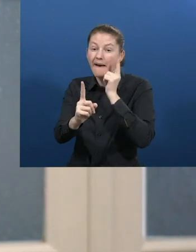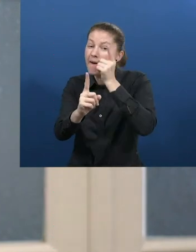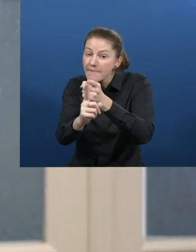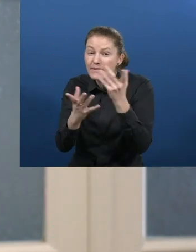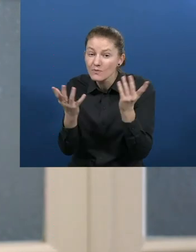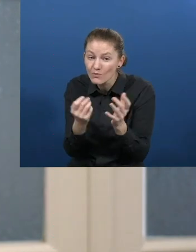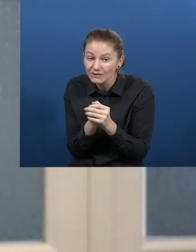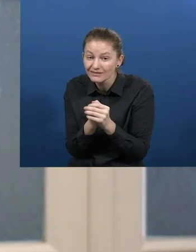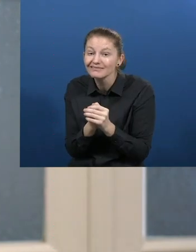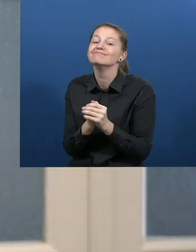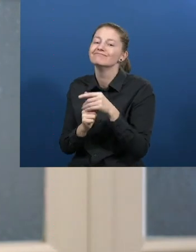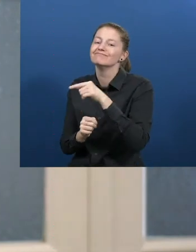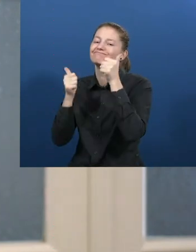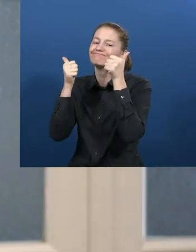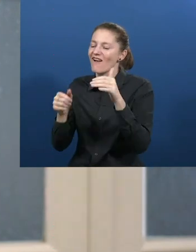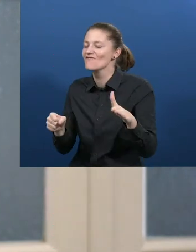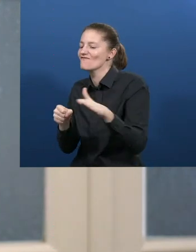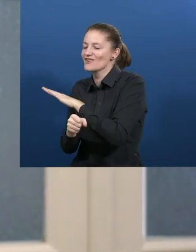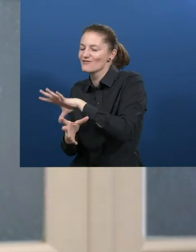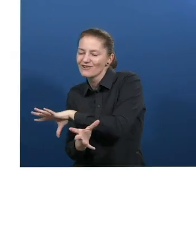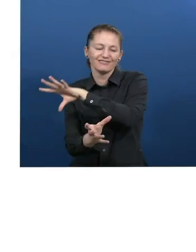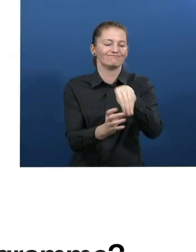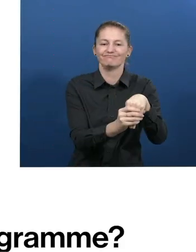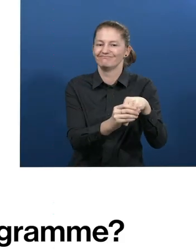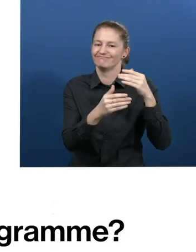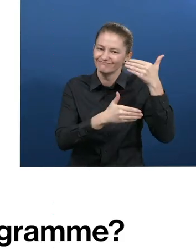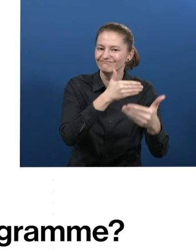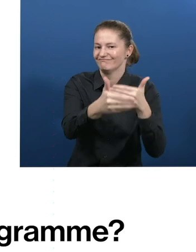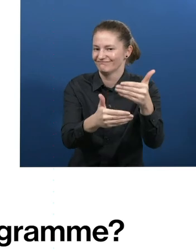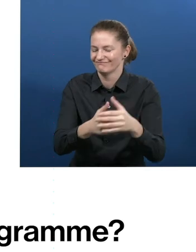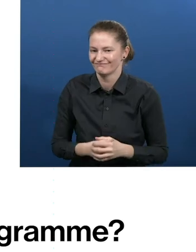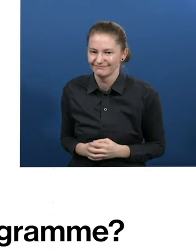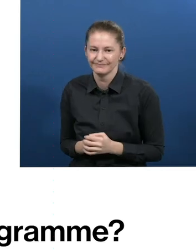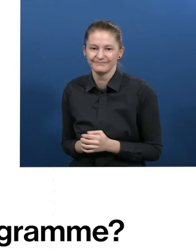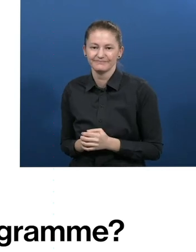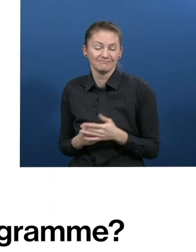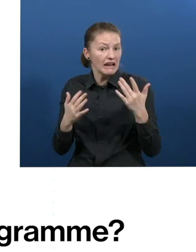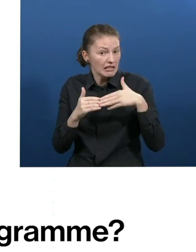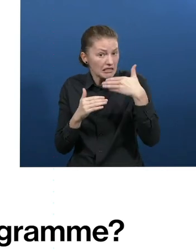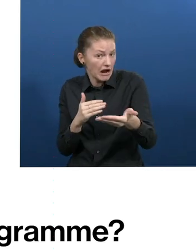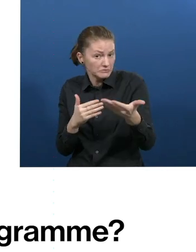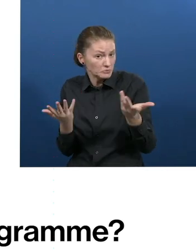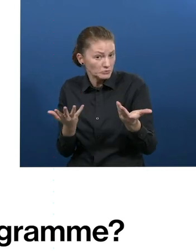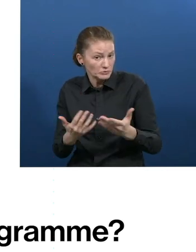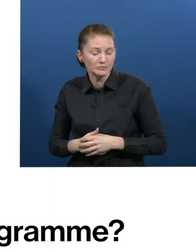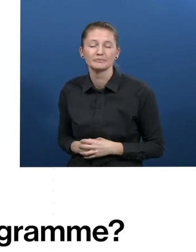para facilitar la plena inclusión de las personas con discapacidad. What's next for Providencia Labor Inclusion Program?